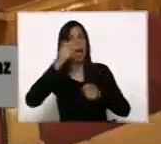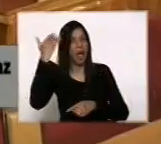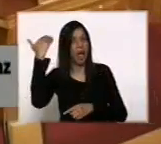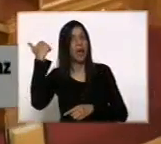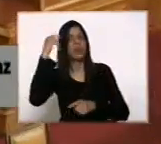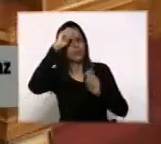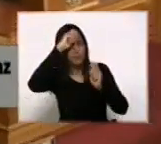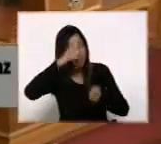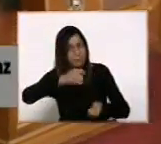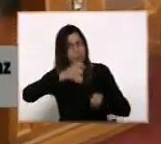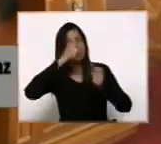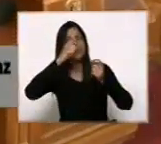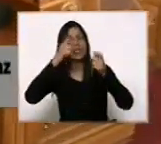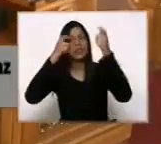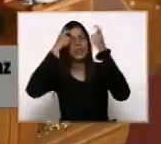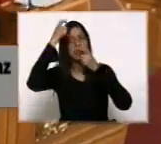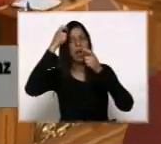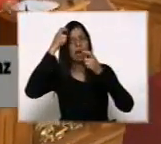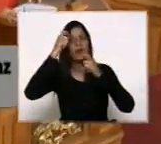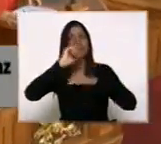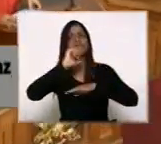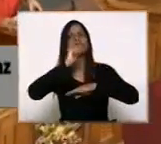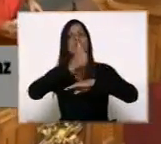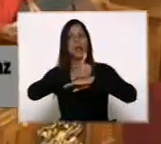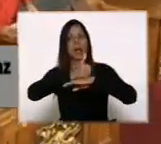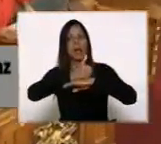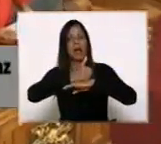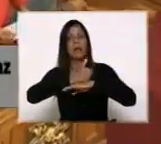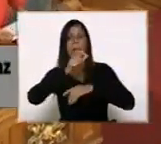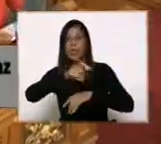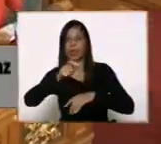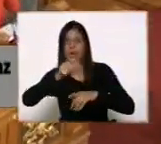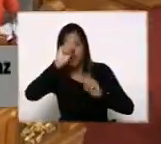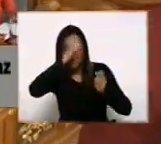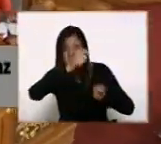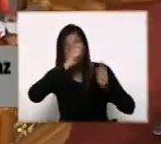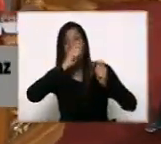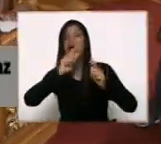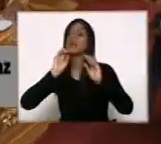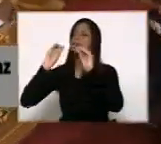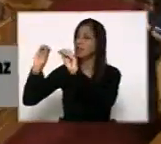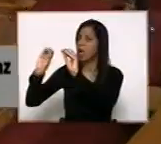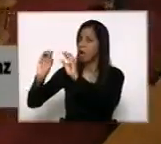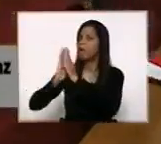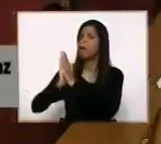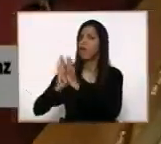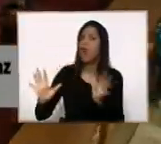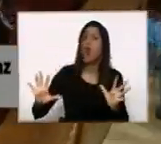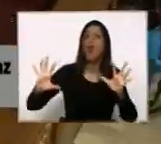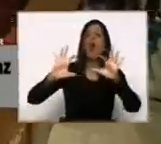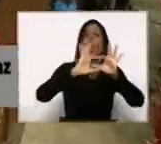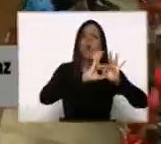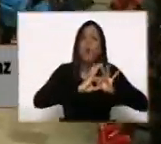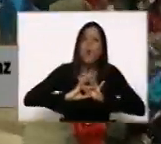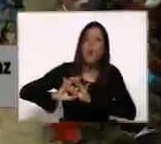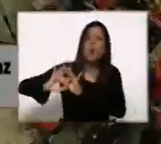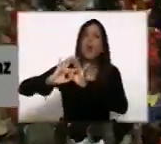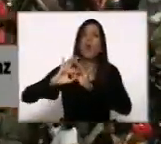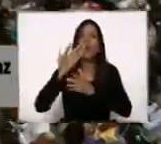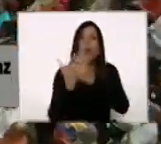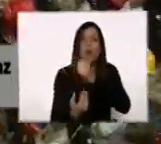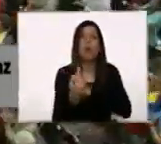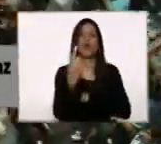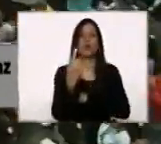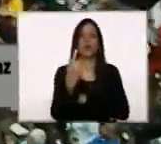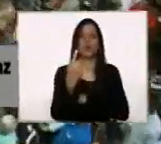y el timón de mando dirigido por el comandante Hugo Chávez, a mantenernos en unidad absoluta de la Fuerza